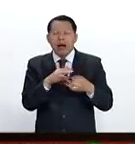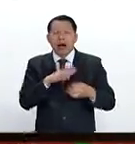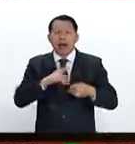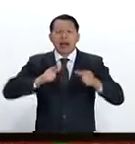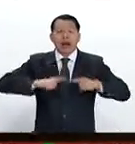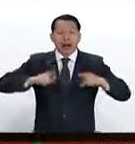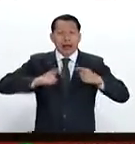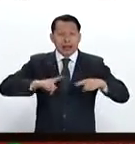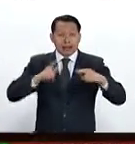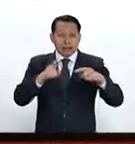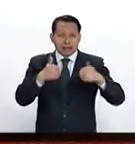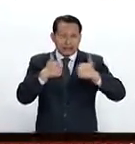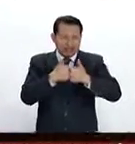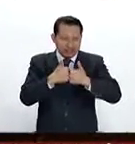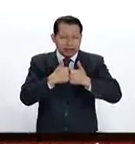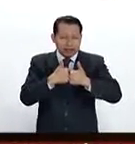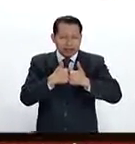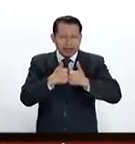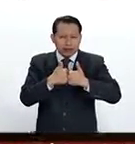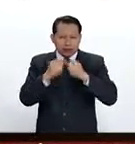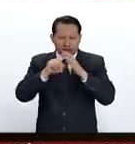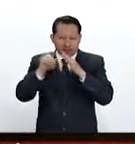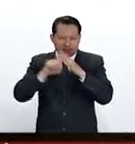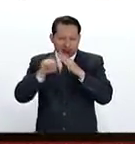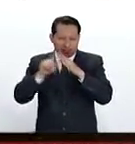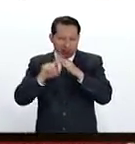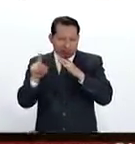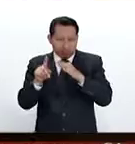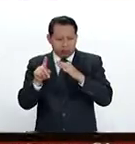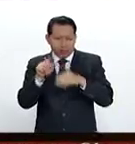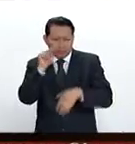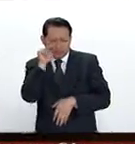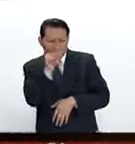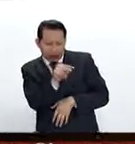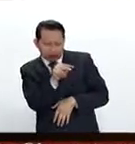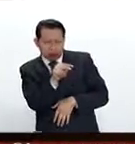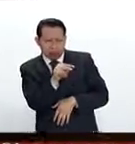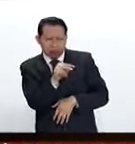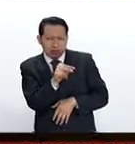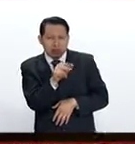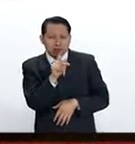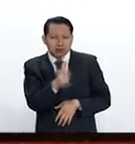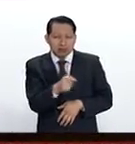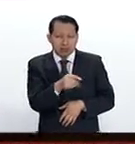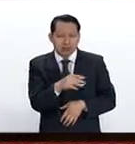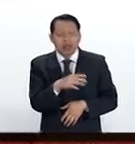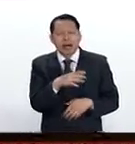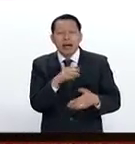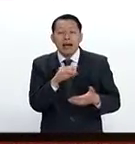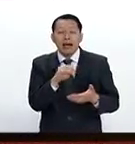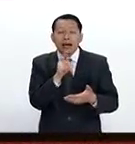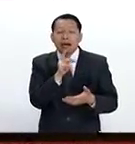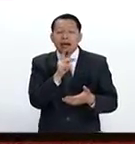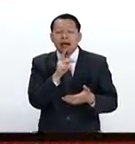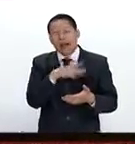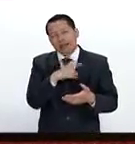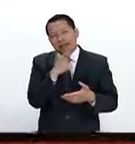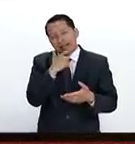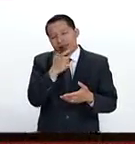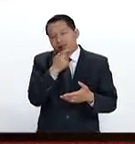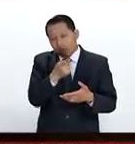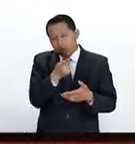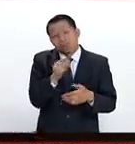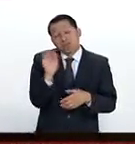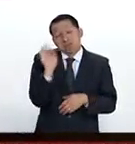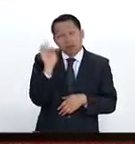migratorios, si consideran que hay causa probable, es lo que el término que utilizan en inglés, de que una persona